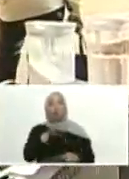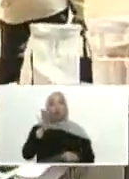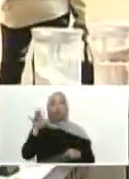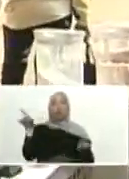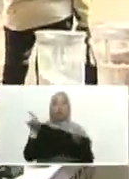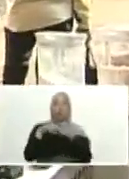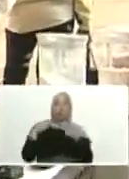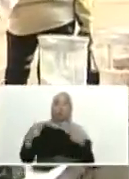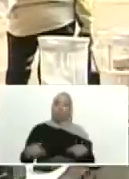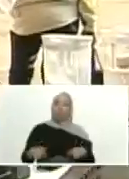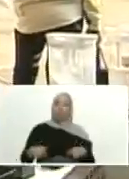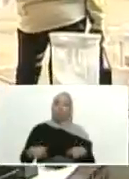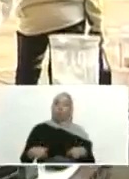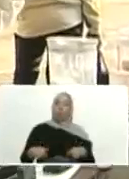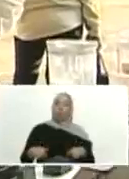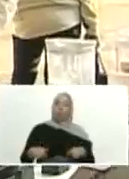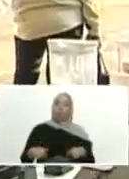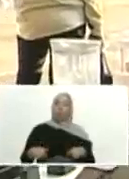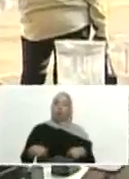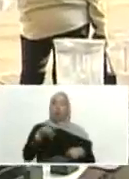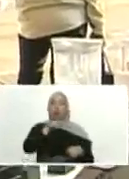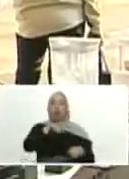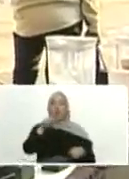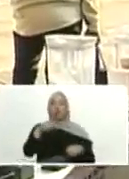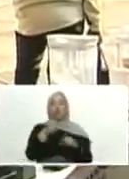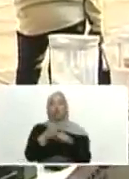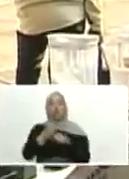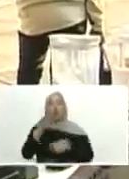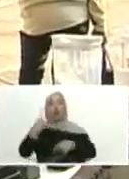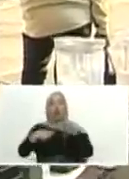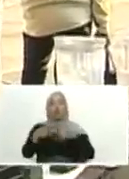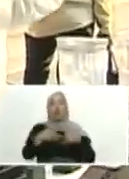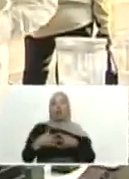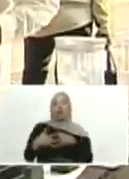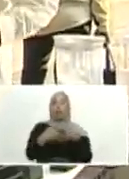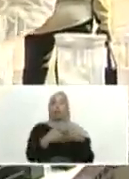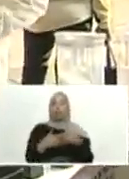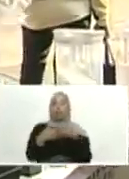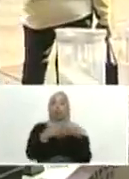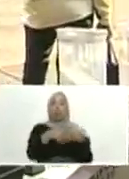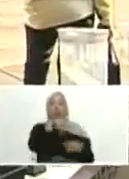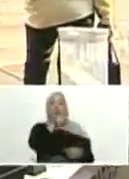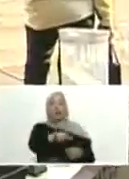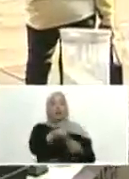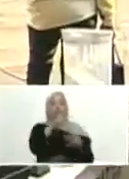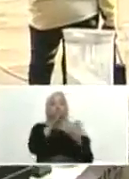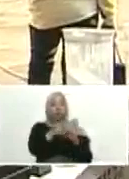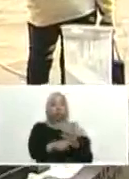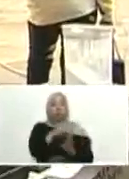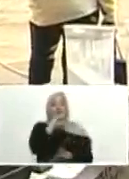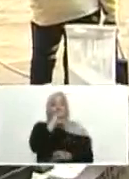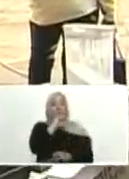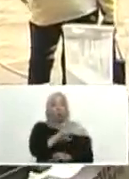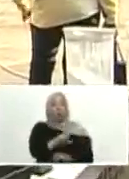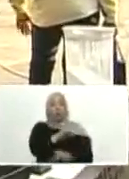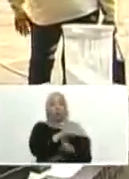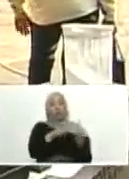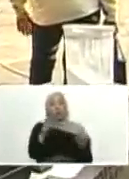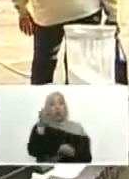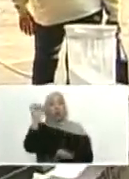humanizar al ser humano el capitalismo bestializa al ser humano el socialismo humaniza